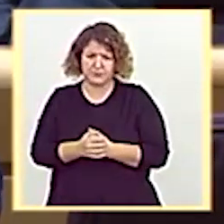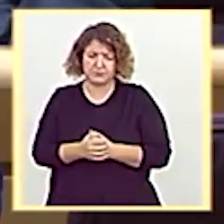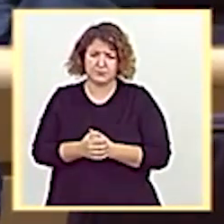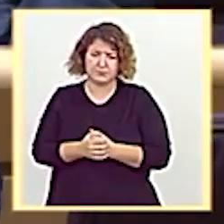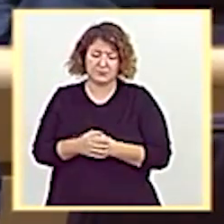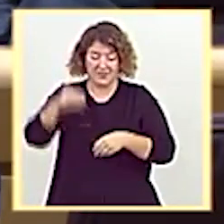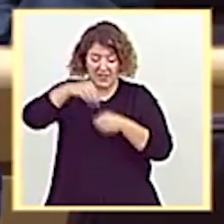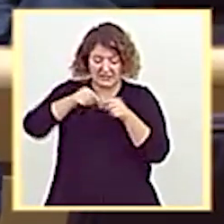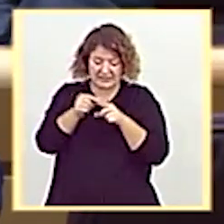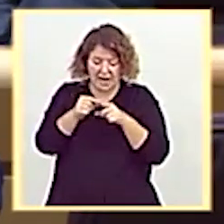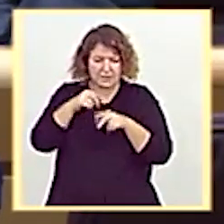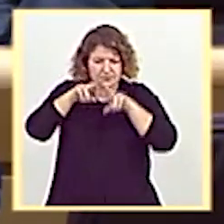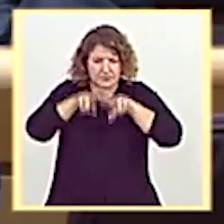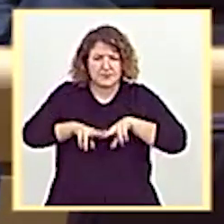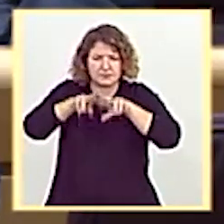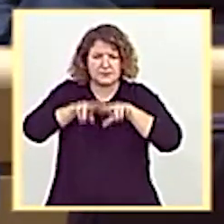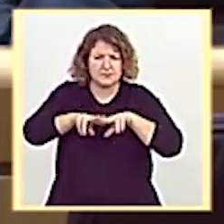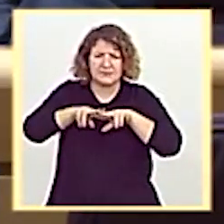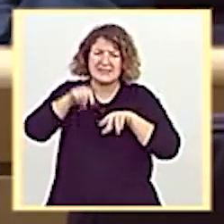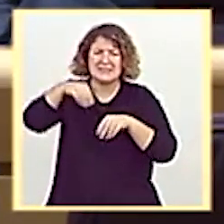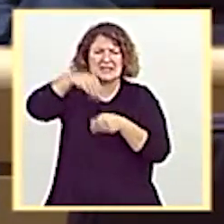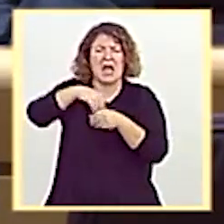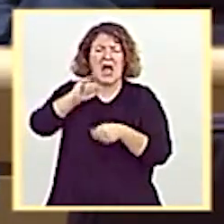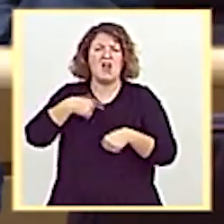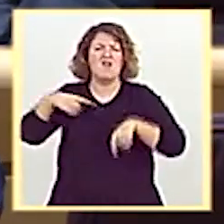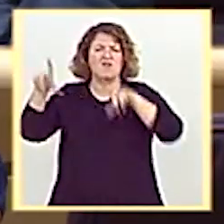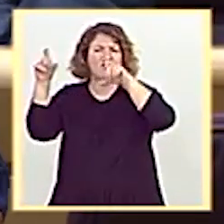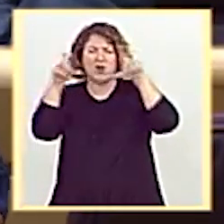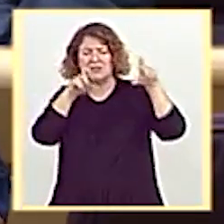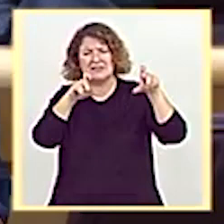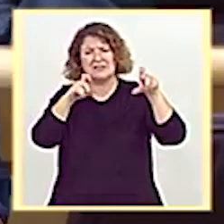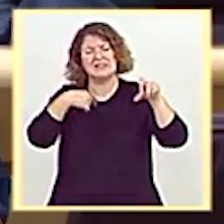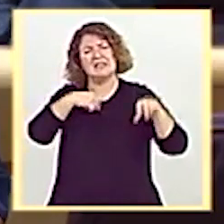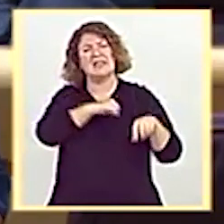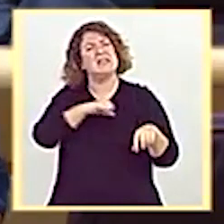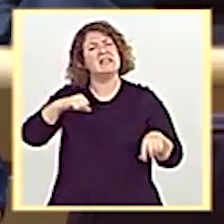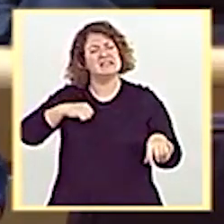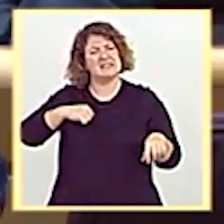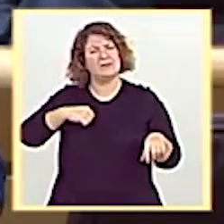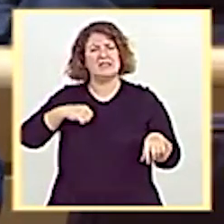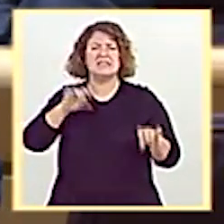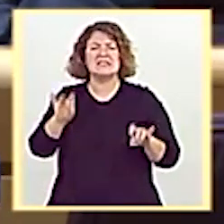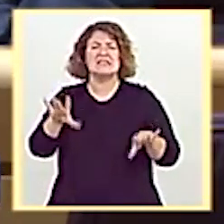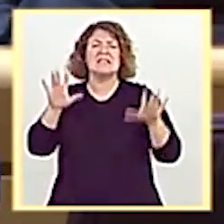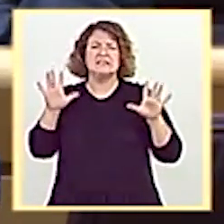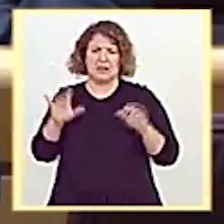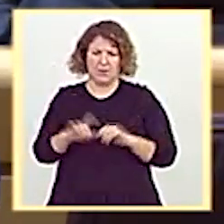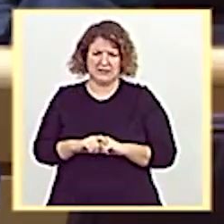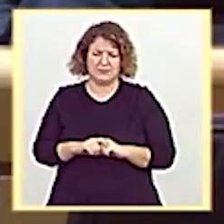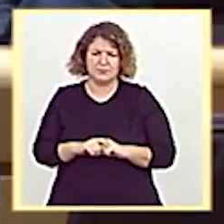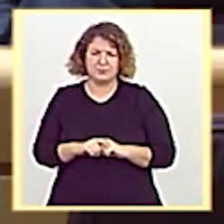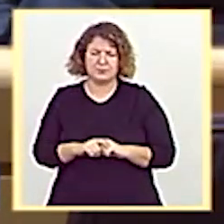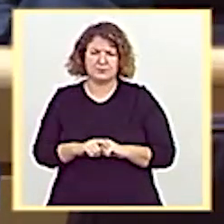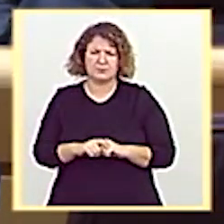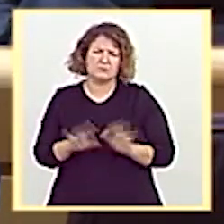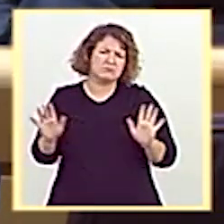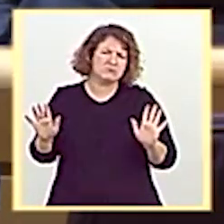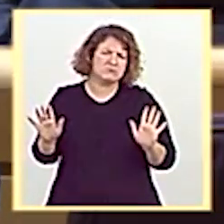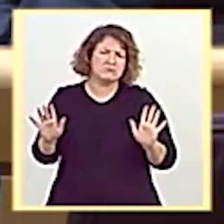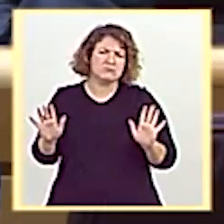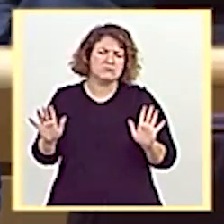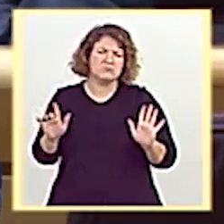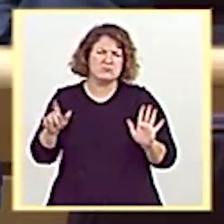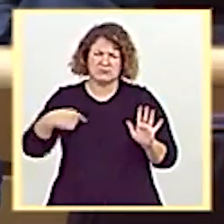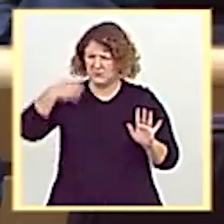contenido, la vio y explicó que la tarjeta había fotografías íntimas y sensibles. ¿Quién se cree que es el señor